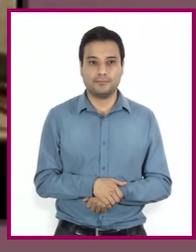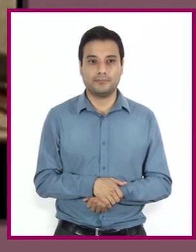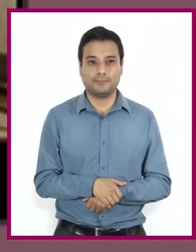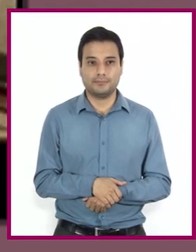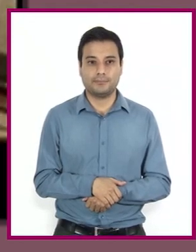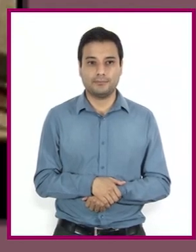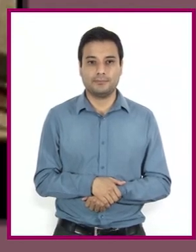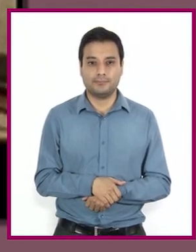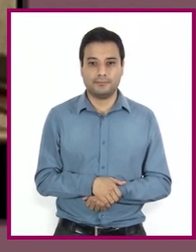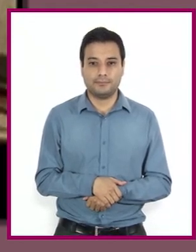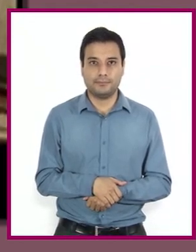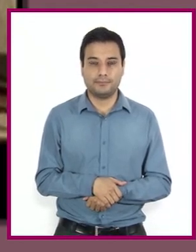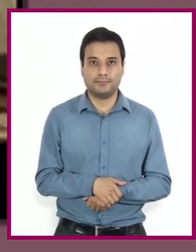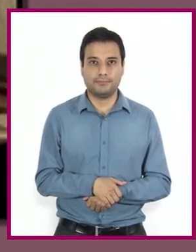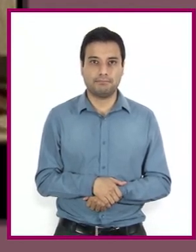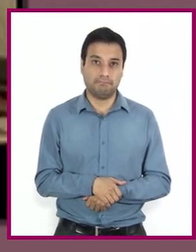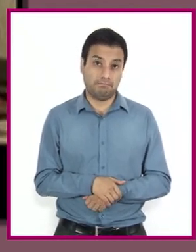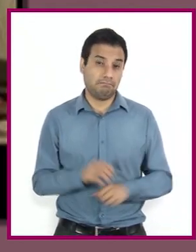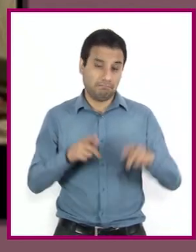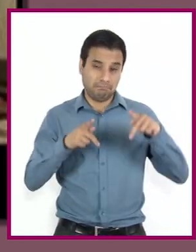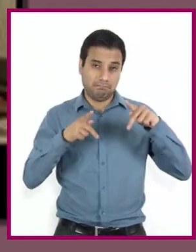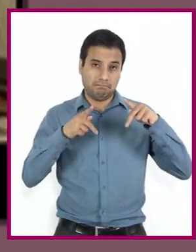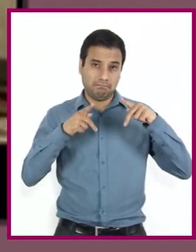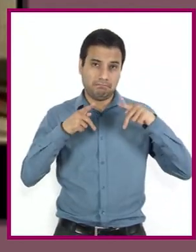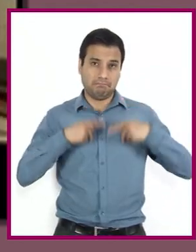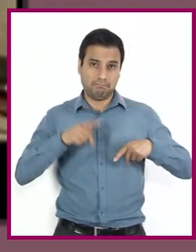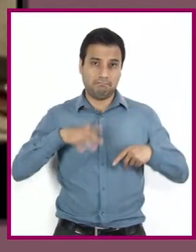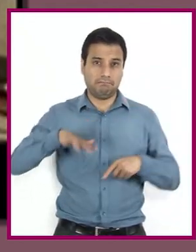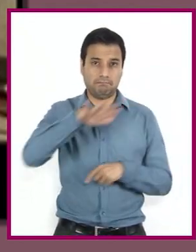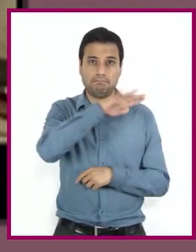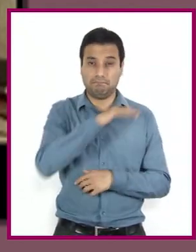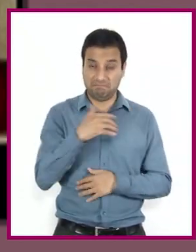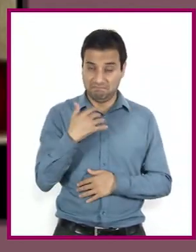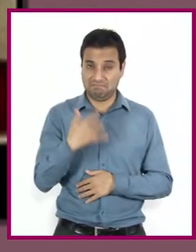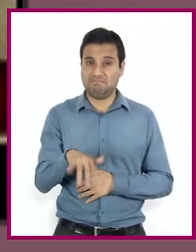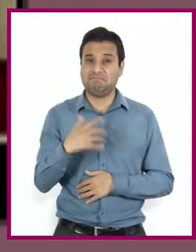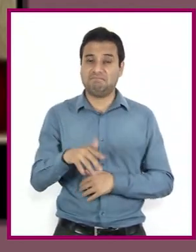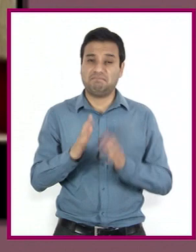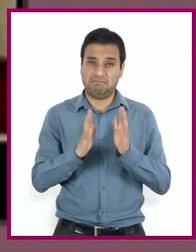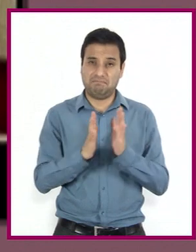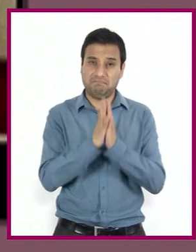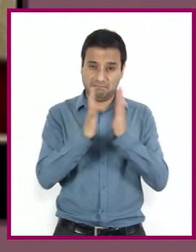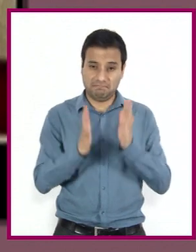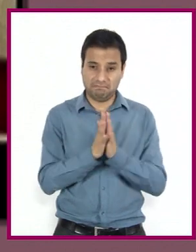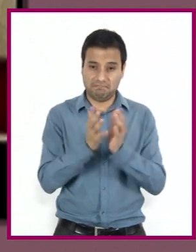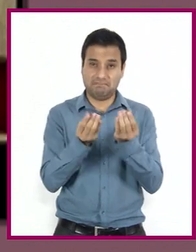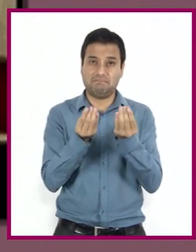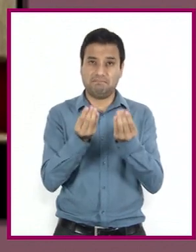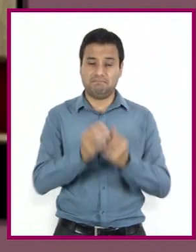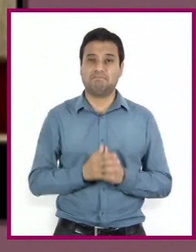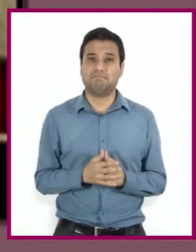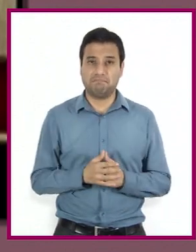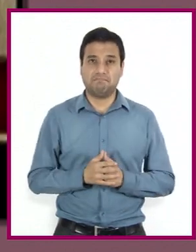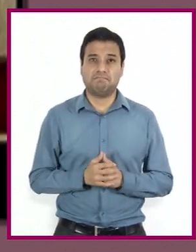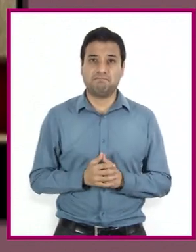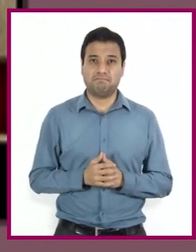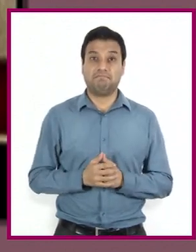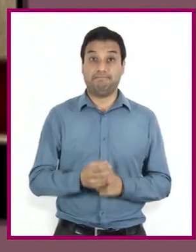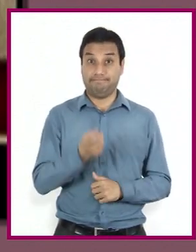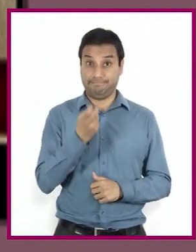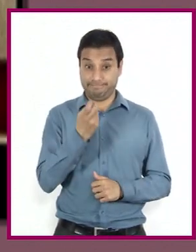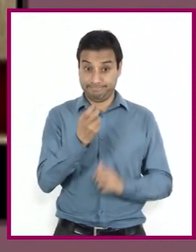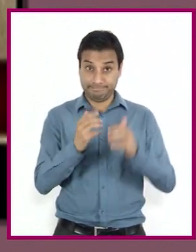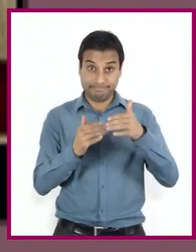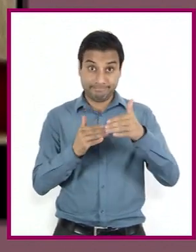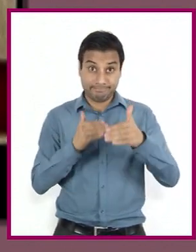la ciudadanía jugó un papel fundamental, no solamente porque a lo largo de todo este proceso acudió a